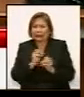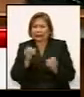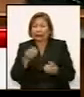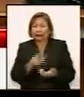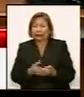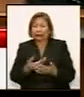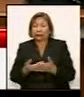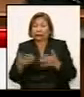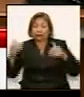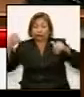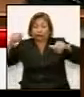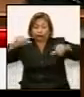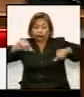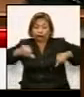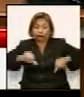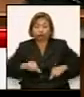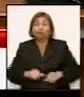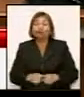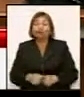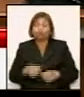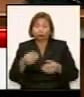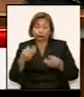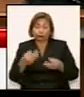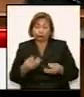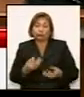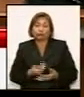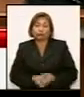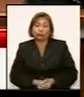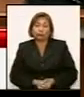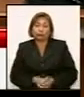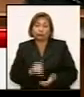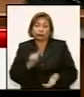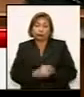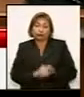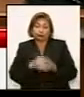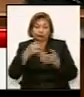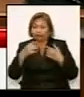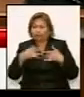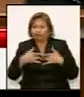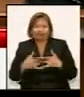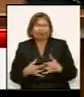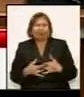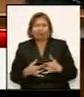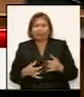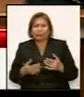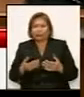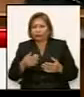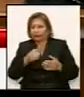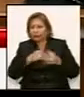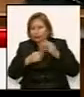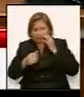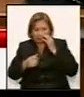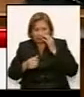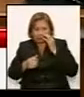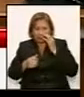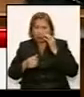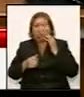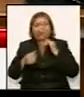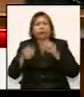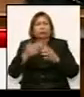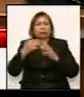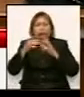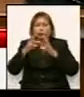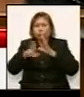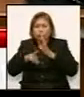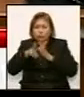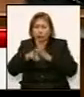serra y barajó es realmente algo que espanta indigna si uno sube un vídeo de hecho en casa